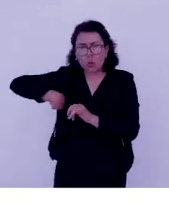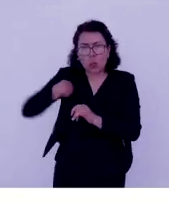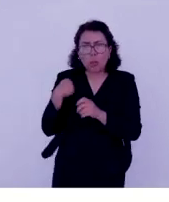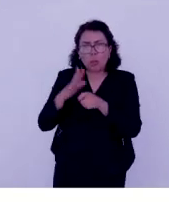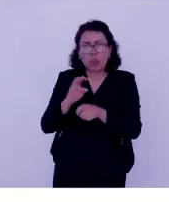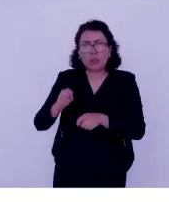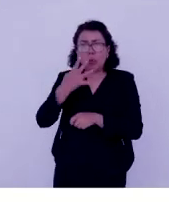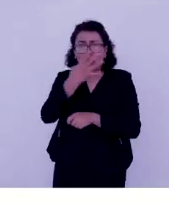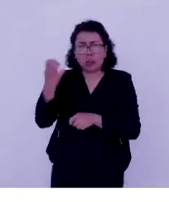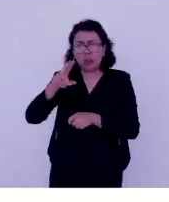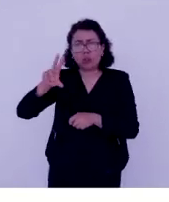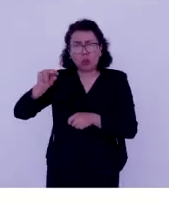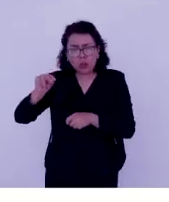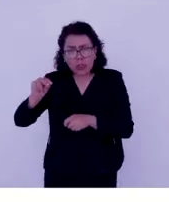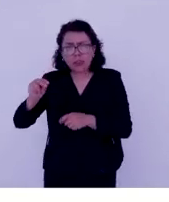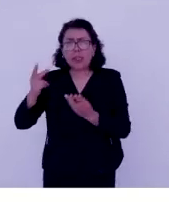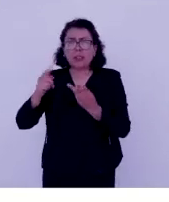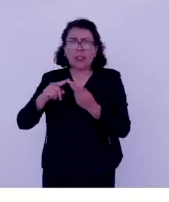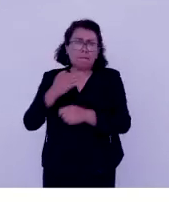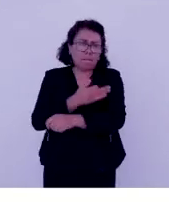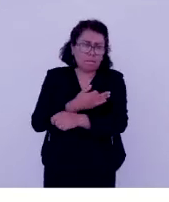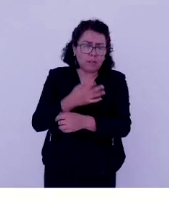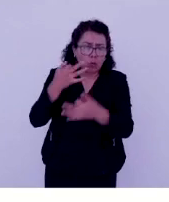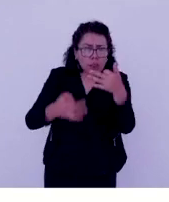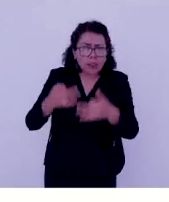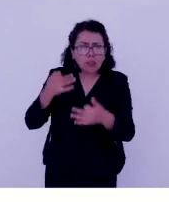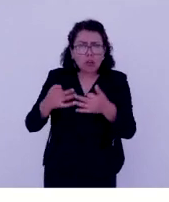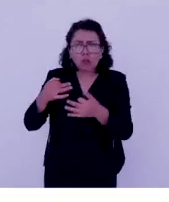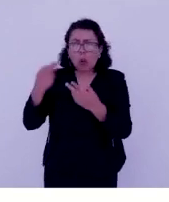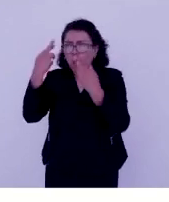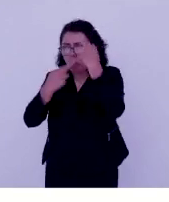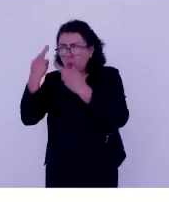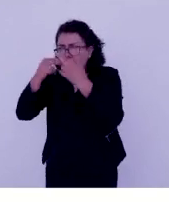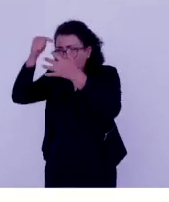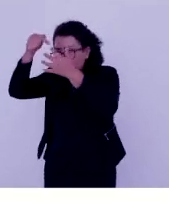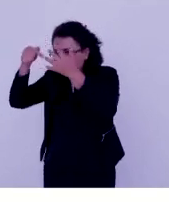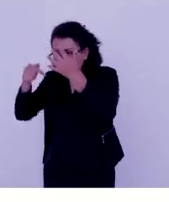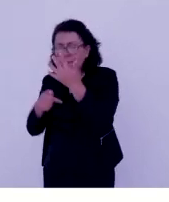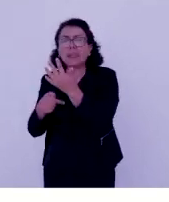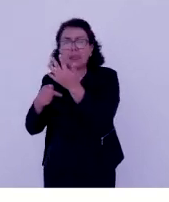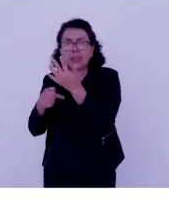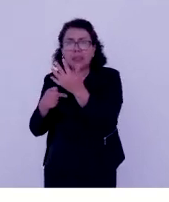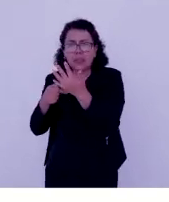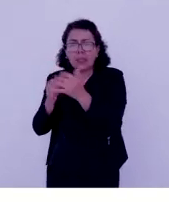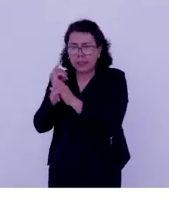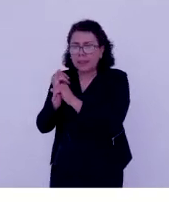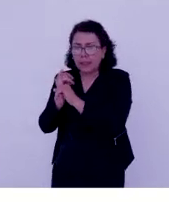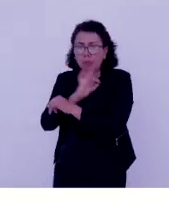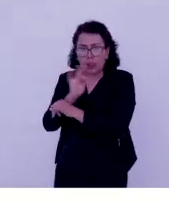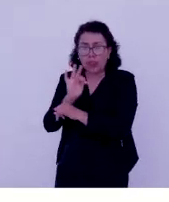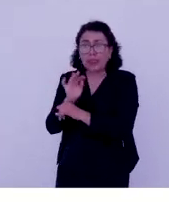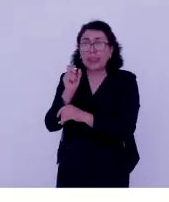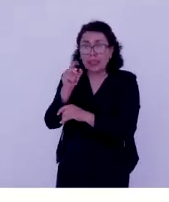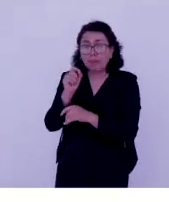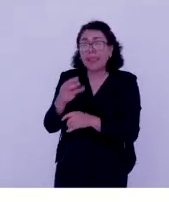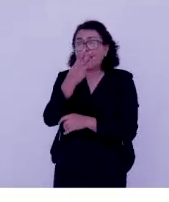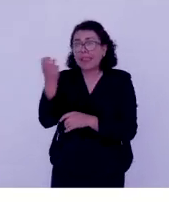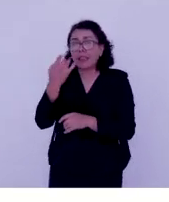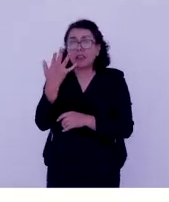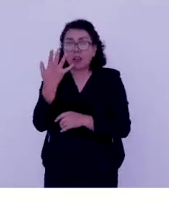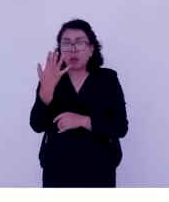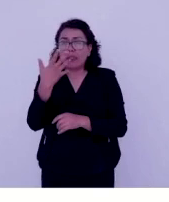484 tocas civiles familiares y penales se consultan en línea y se han realizado 355